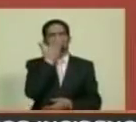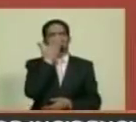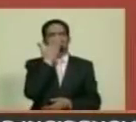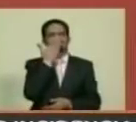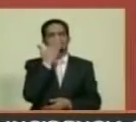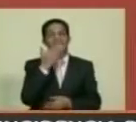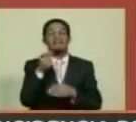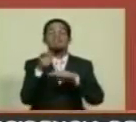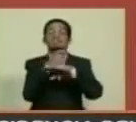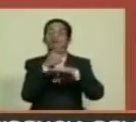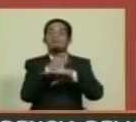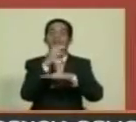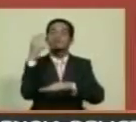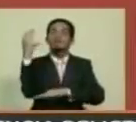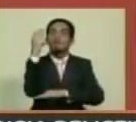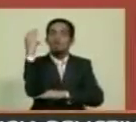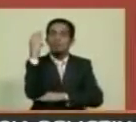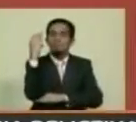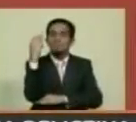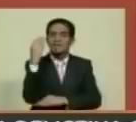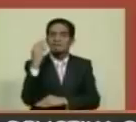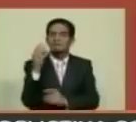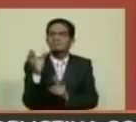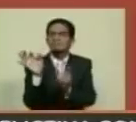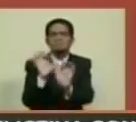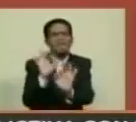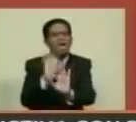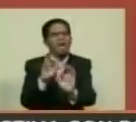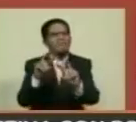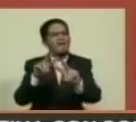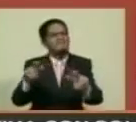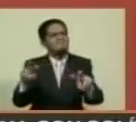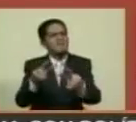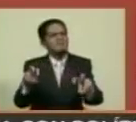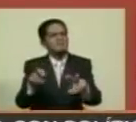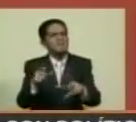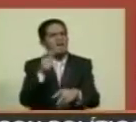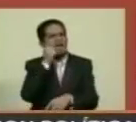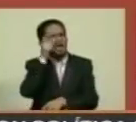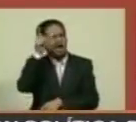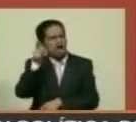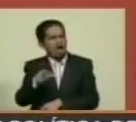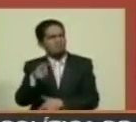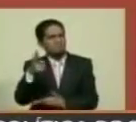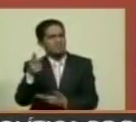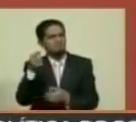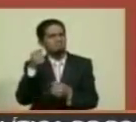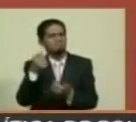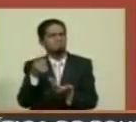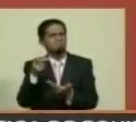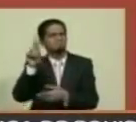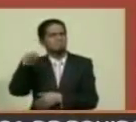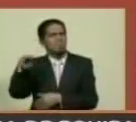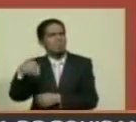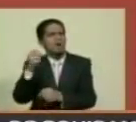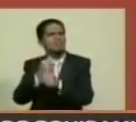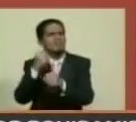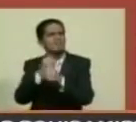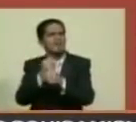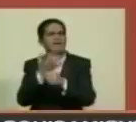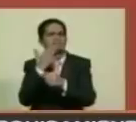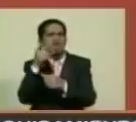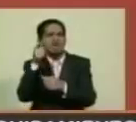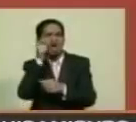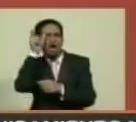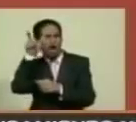El gobierno de Colombia no va a investigar de dónde saca la plata Julio Borges, que tampoco ha trabajado en su vida, para comprarse una vivienda